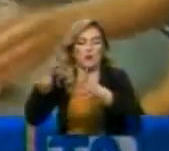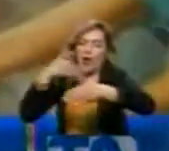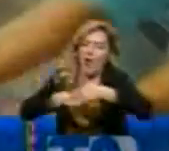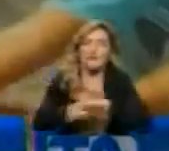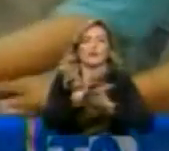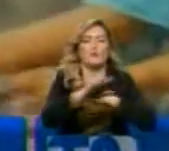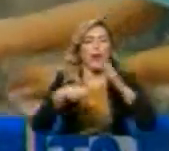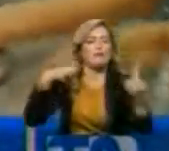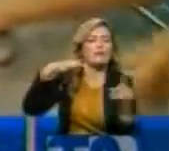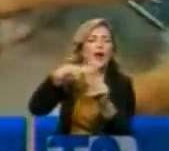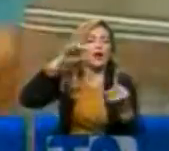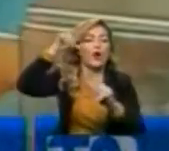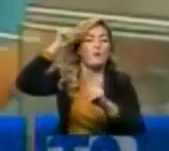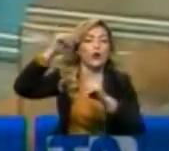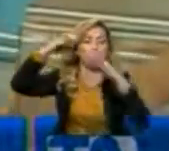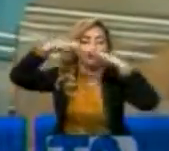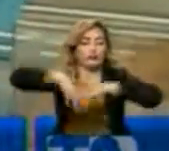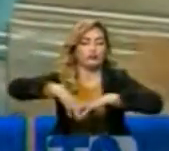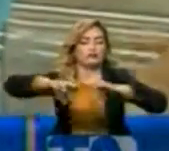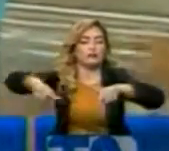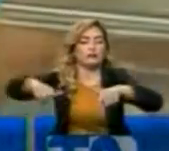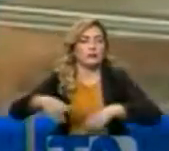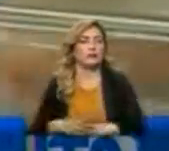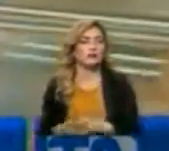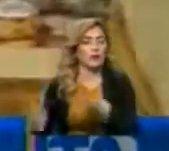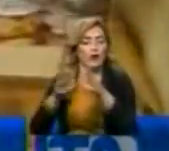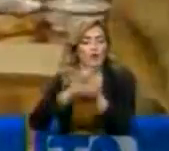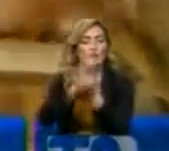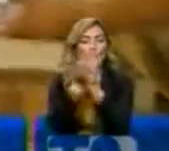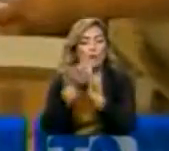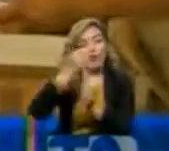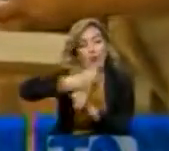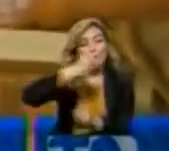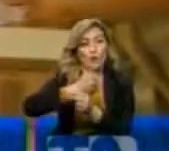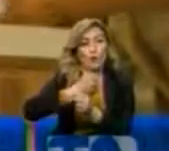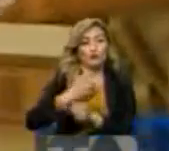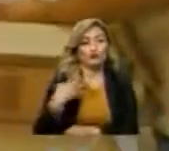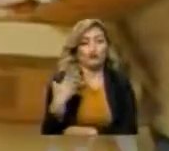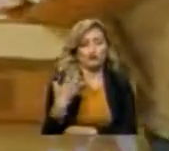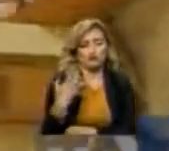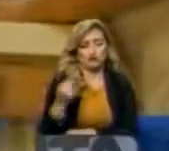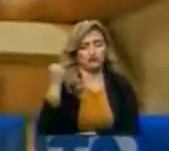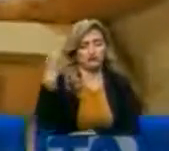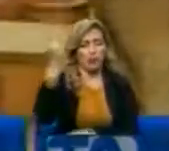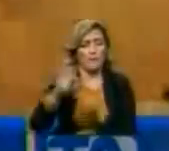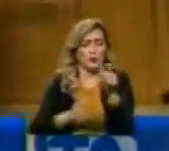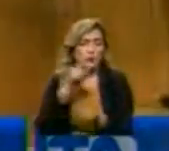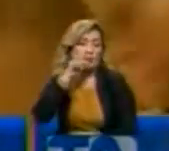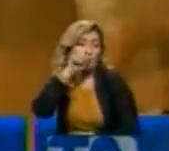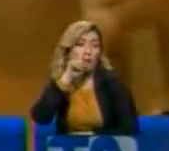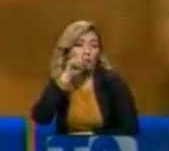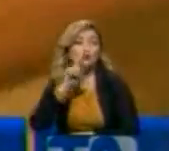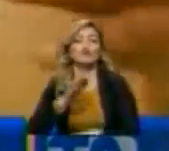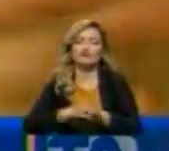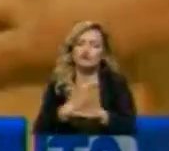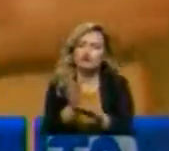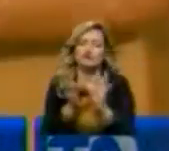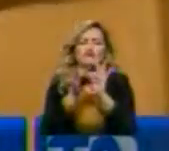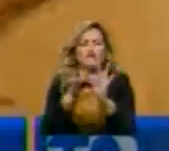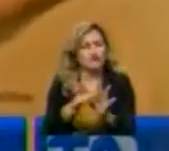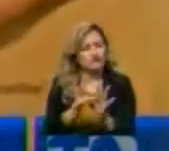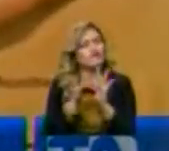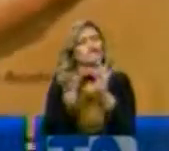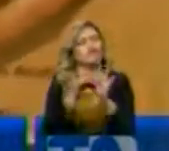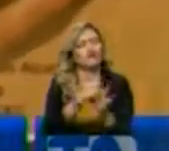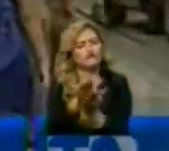reforma laboral, reiteró que garantizará los derechos de las personas que actualmente tienen empleo, pero a su vez hizo un llamado a contribuir con la